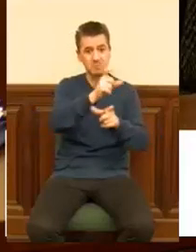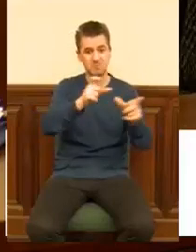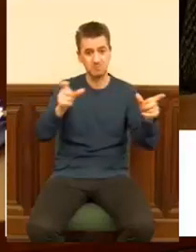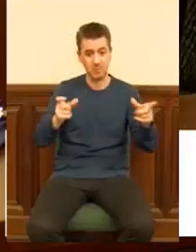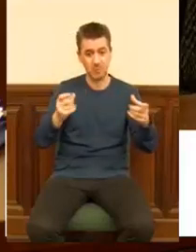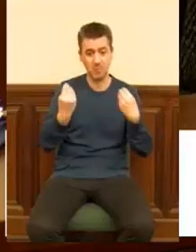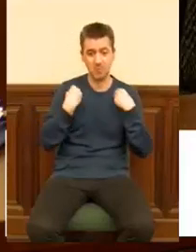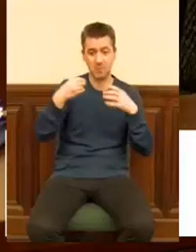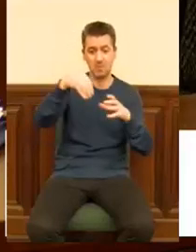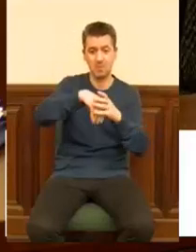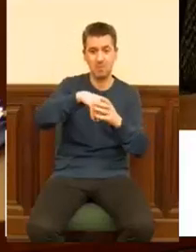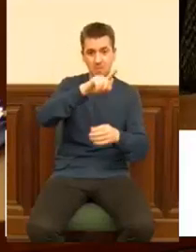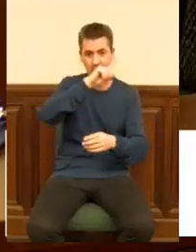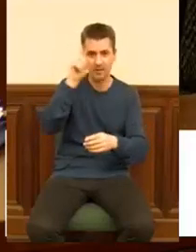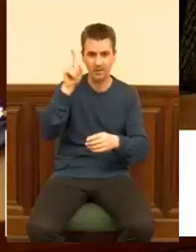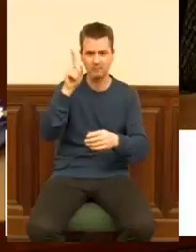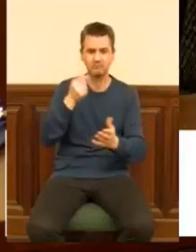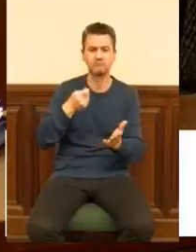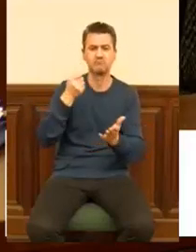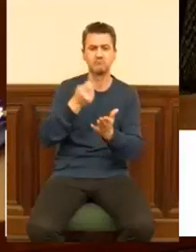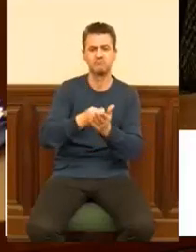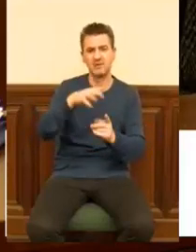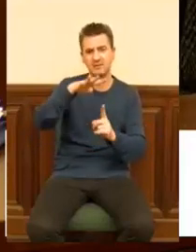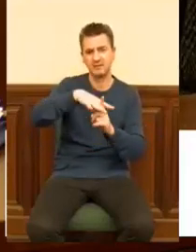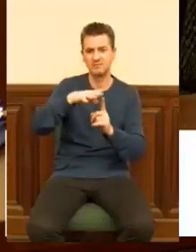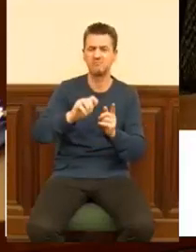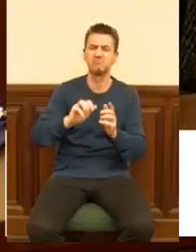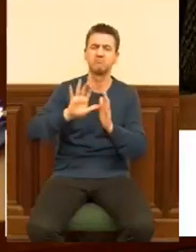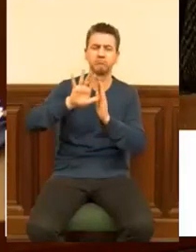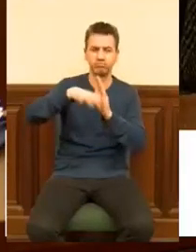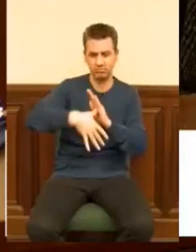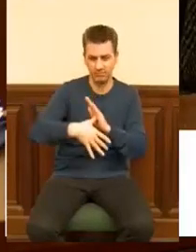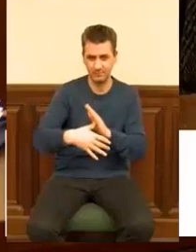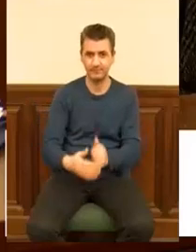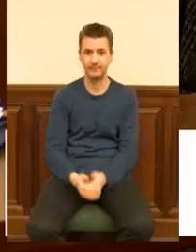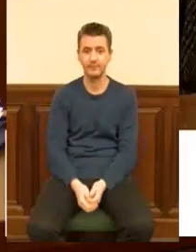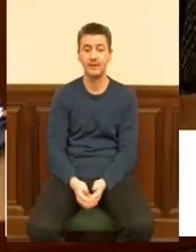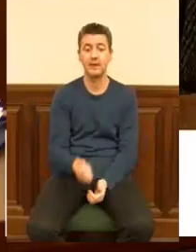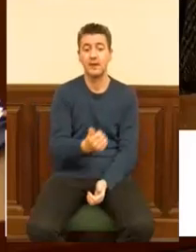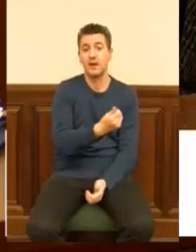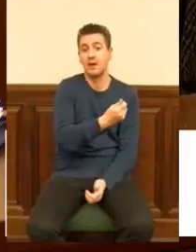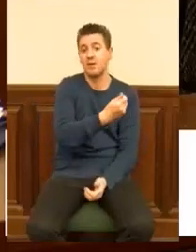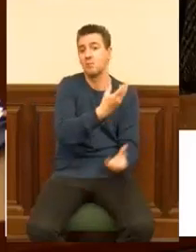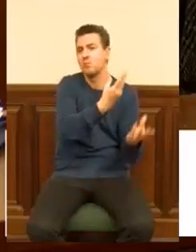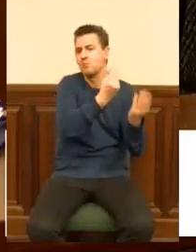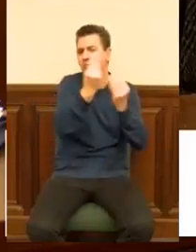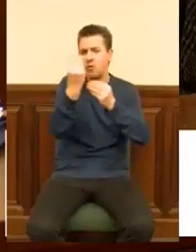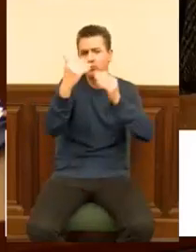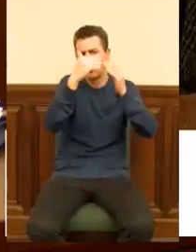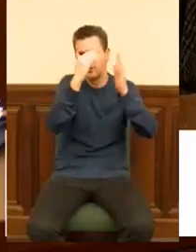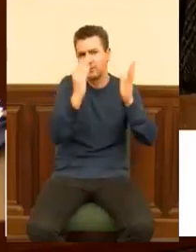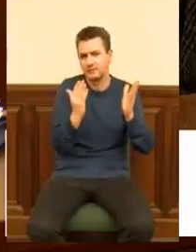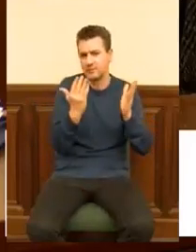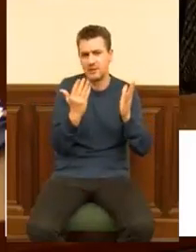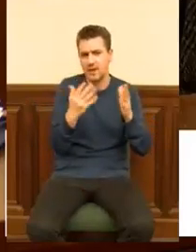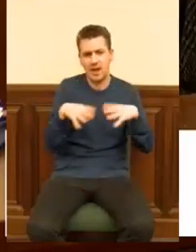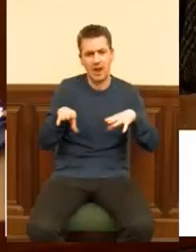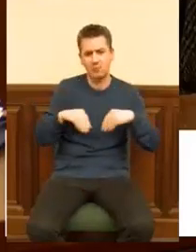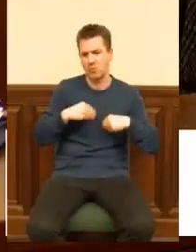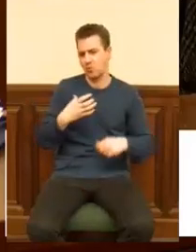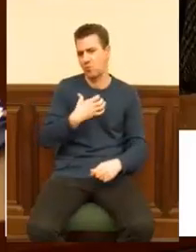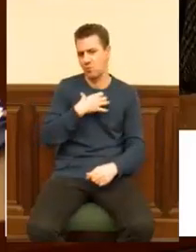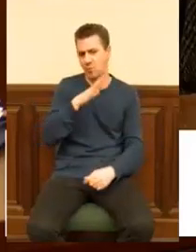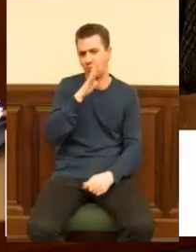en el pago de recibos. Es decir, hay muchas economías de los hogares que no pueden resistir siquiera el coste tan